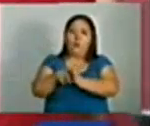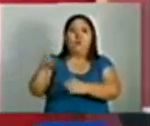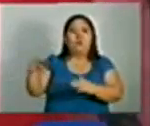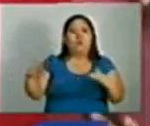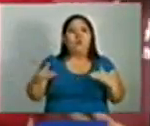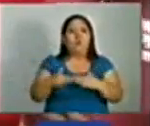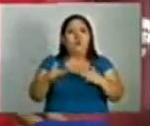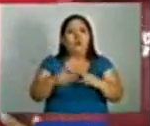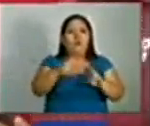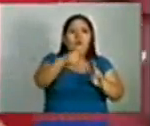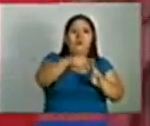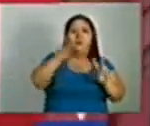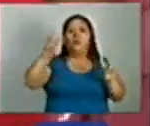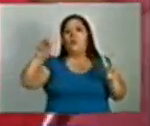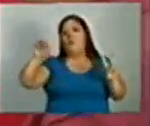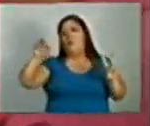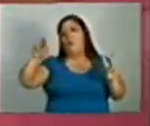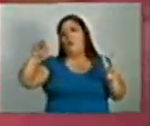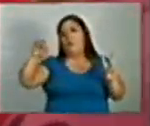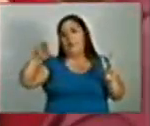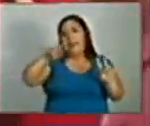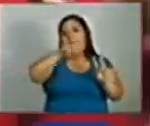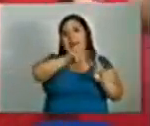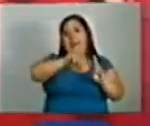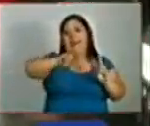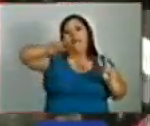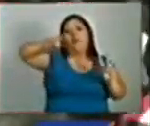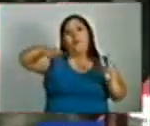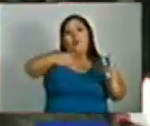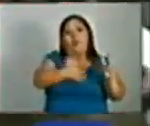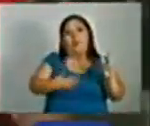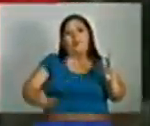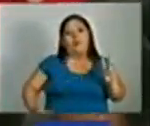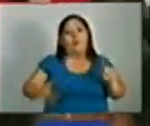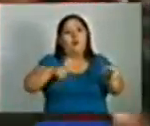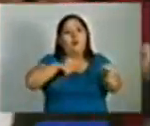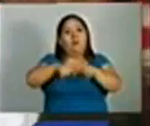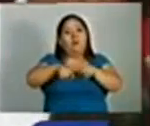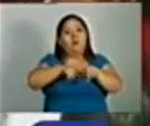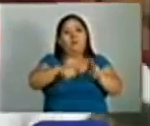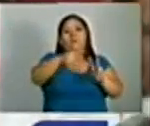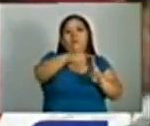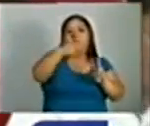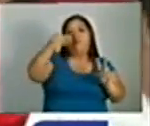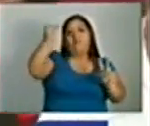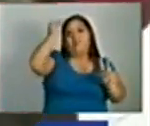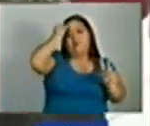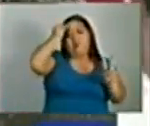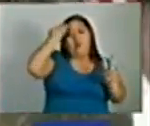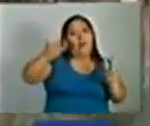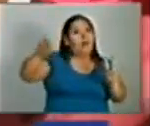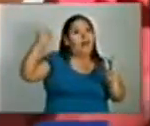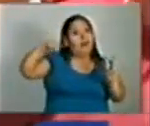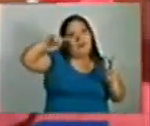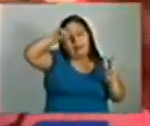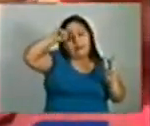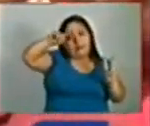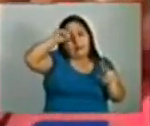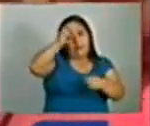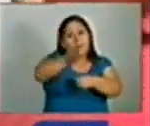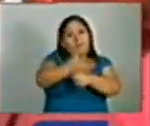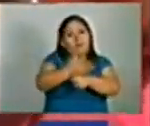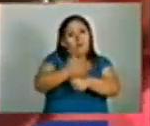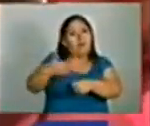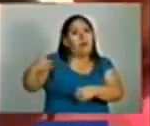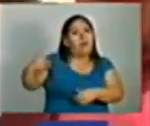Legislativa y Warner Marroquín. Es la carta para la vicepresidencia de la República, conocido por haber trabajado en el partido político desde